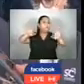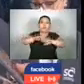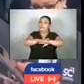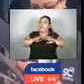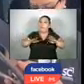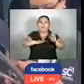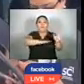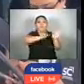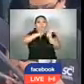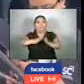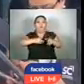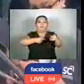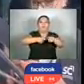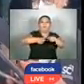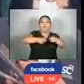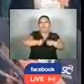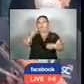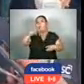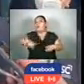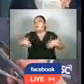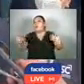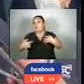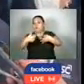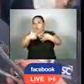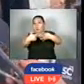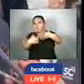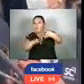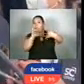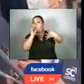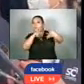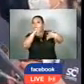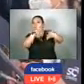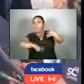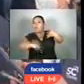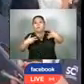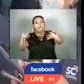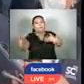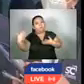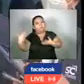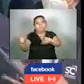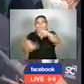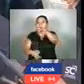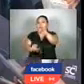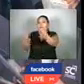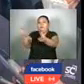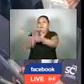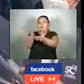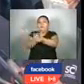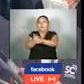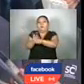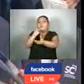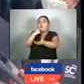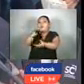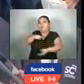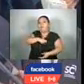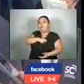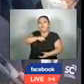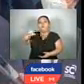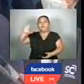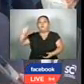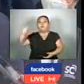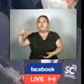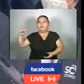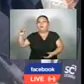fase administrativa y lo que nos manda la ley es obviamente a traer los documentos necesarios para que sea la Fiscalía General de la República